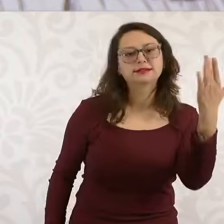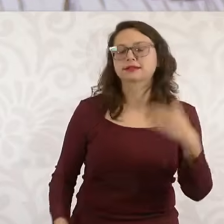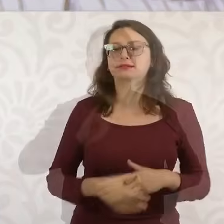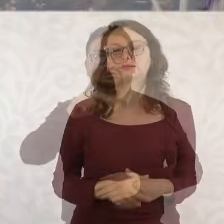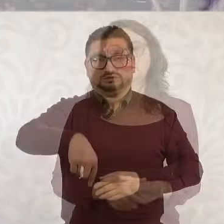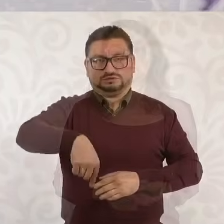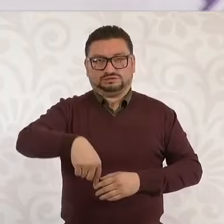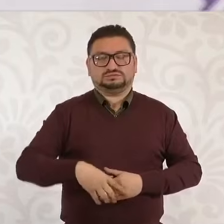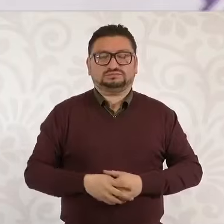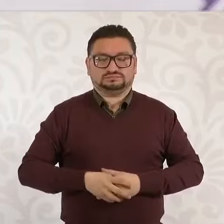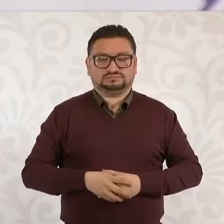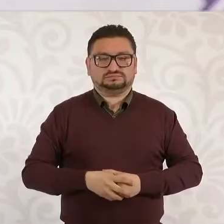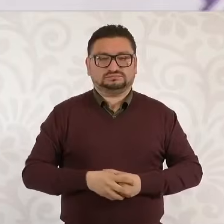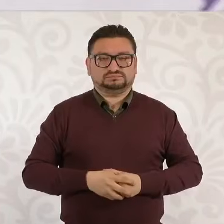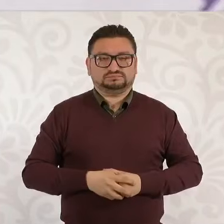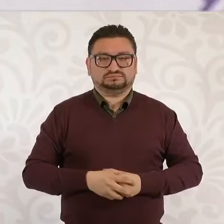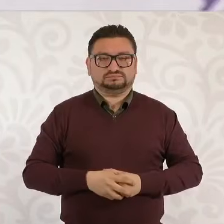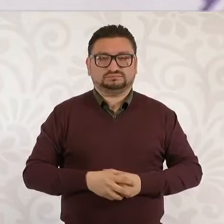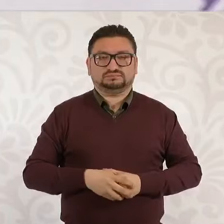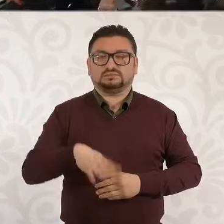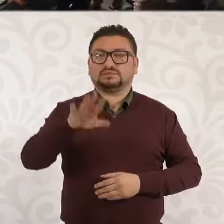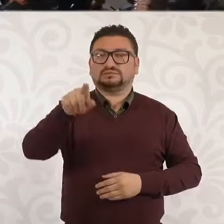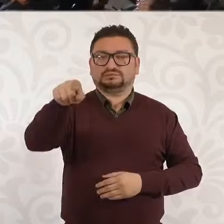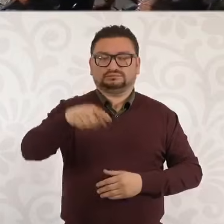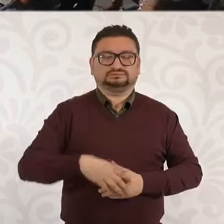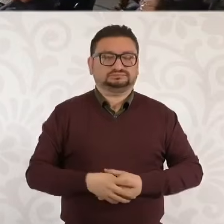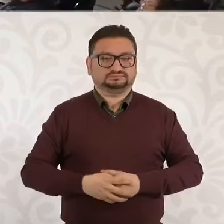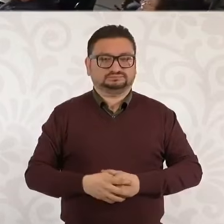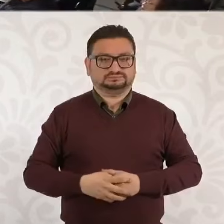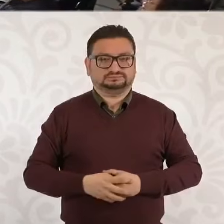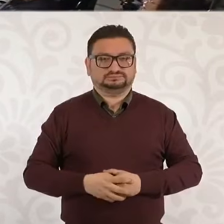Gracias, presidenta. Bueno, a ver, Hans.